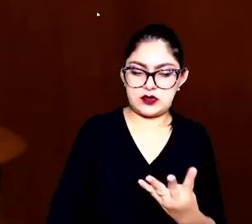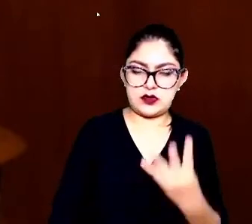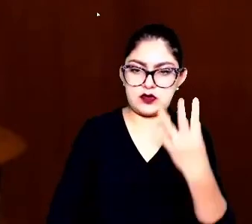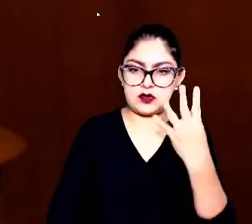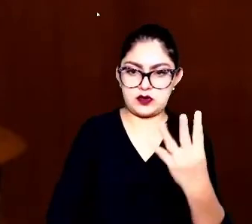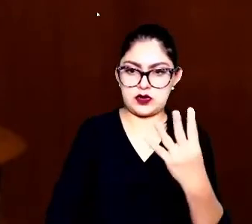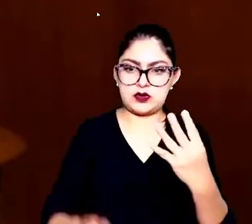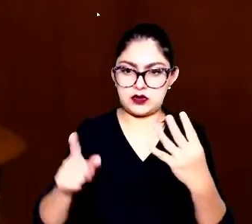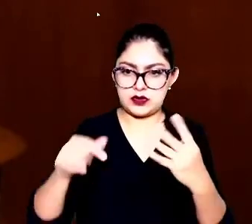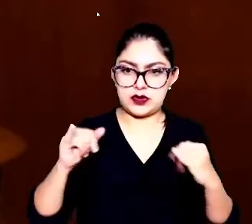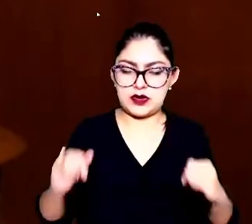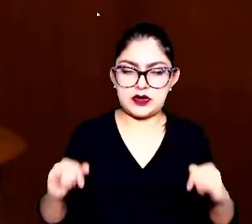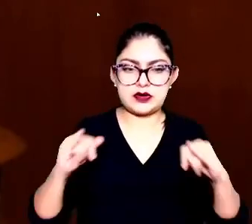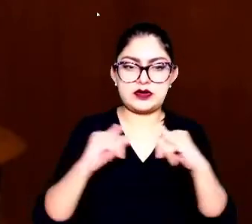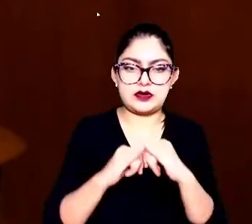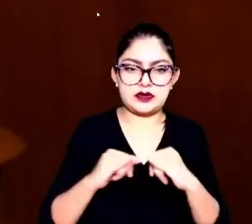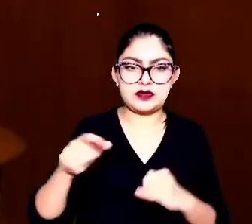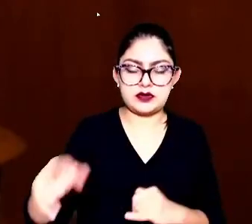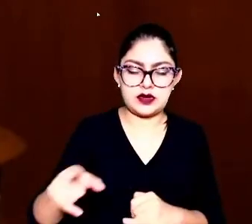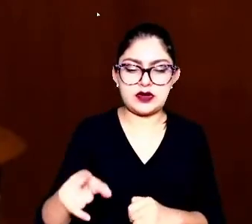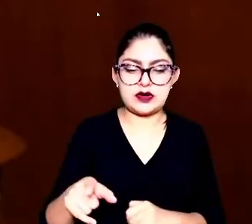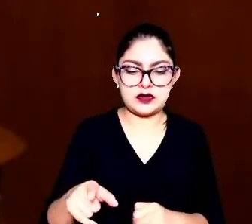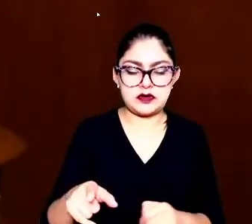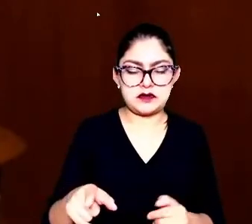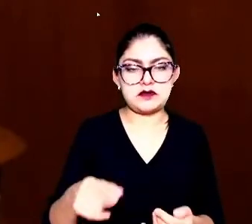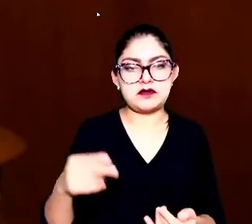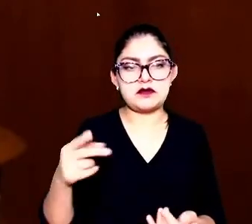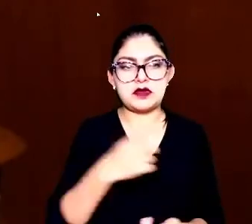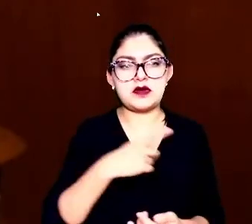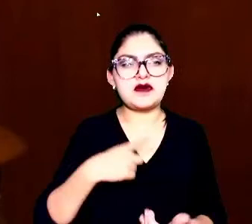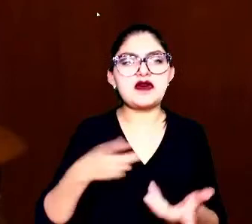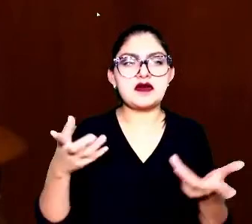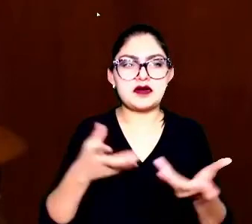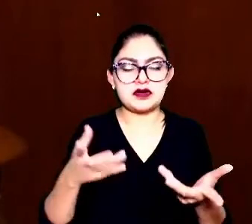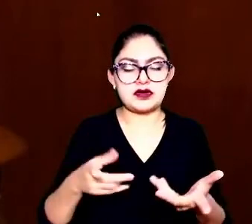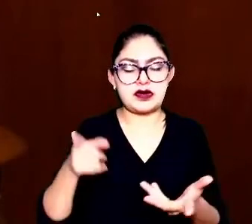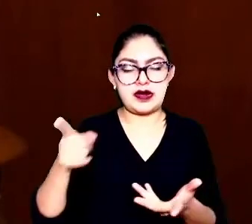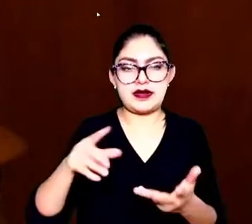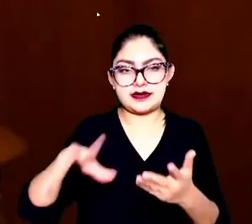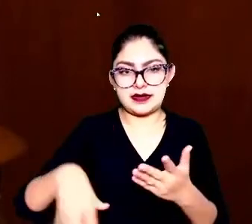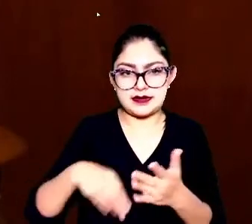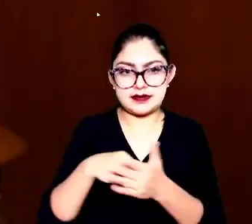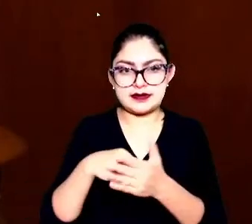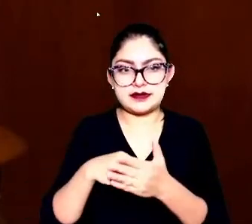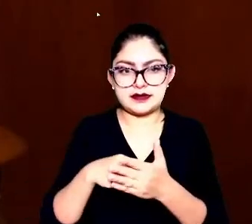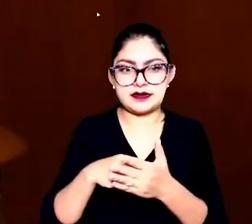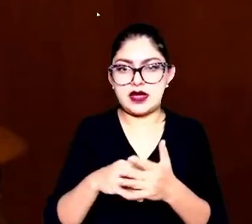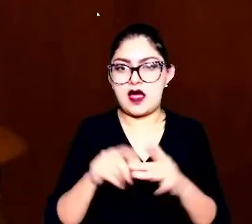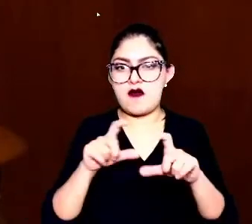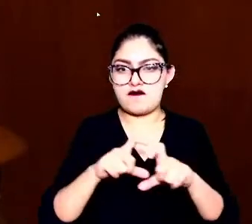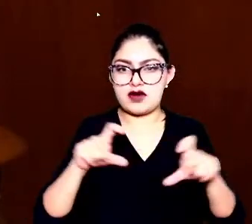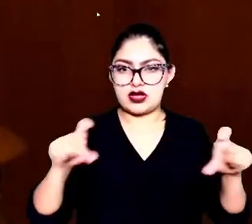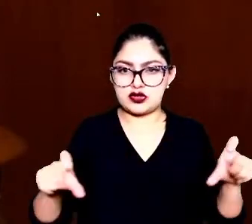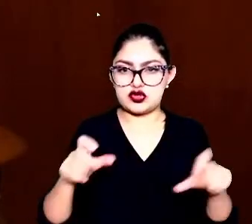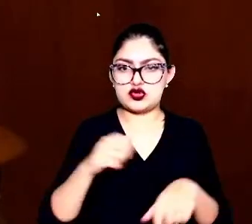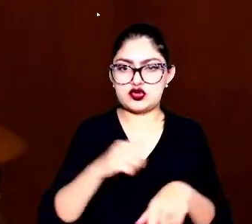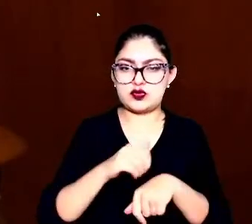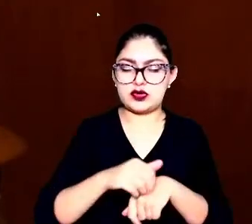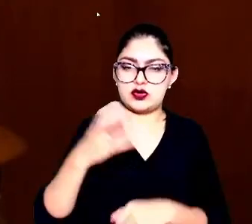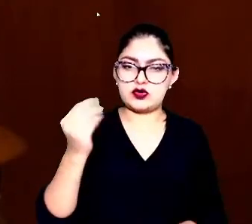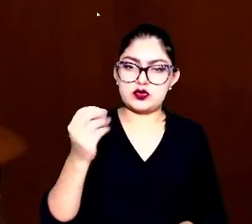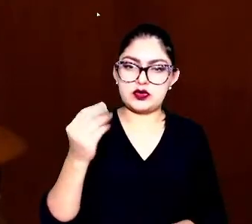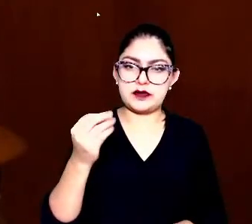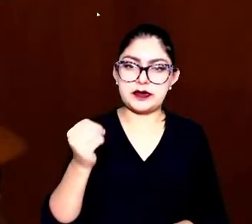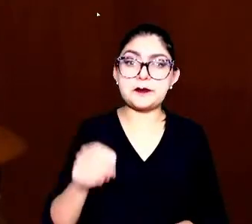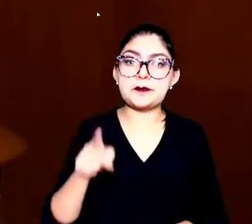tiene por objetivo de la fracción octava se adiciona la siguiente fracción fracción novena proporcionar